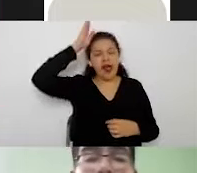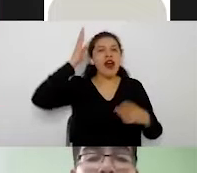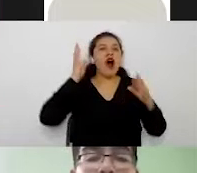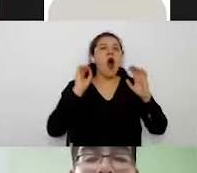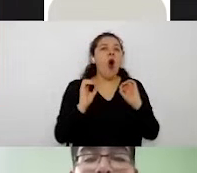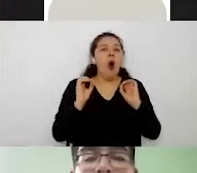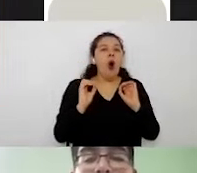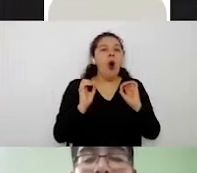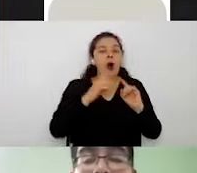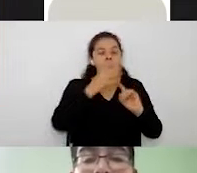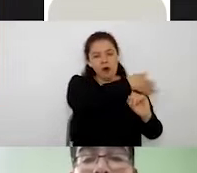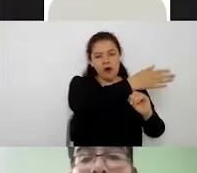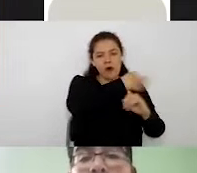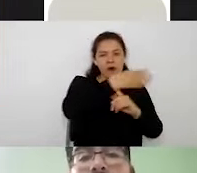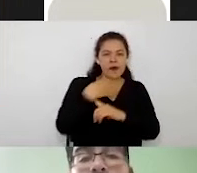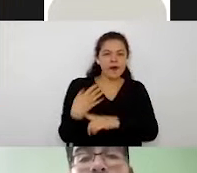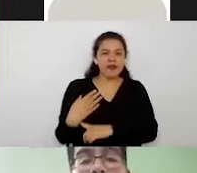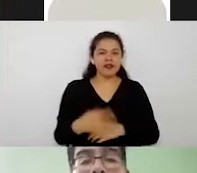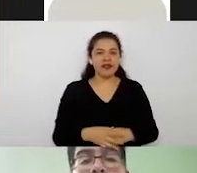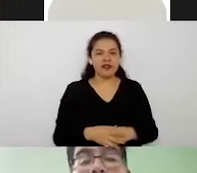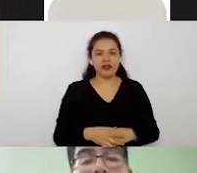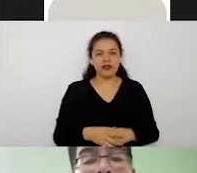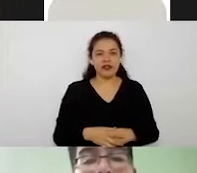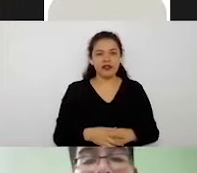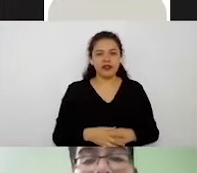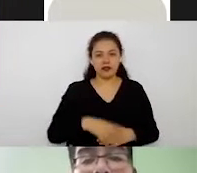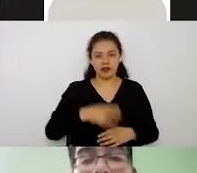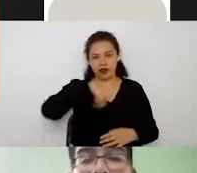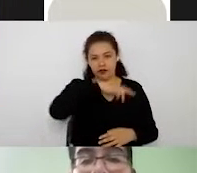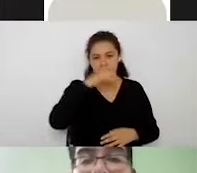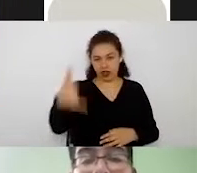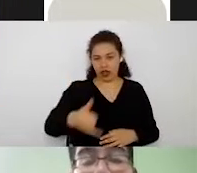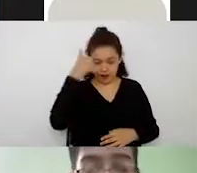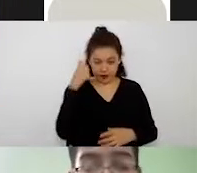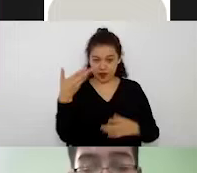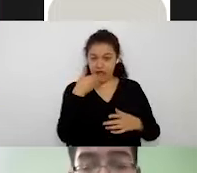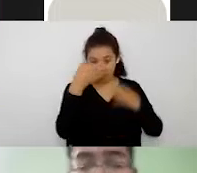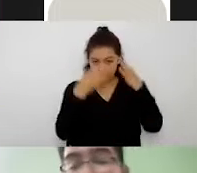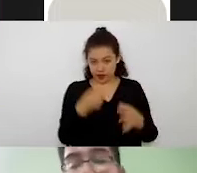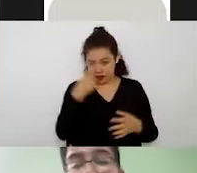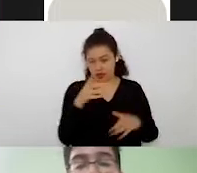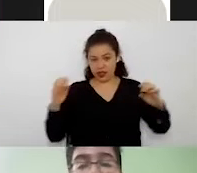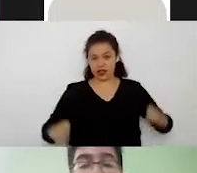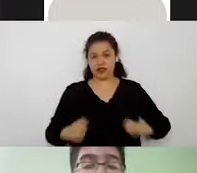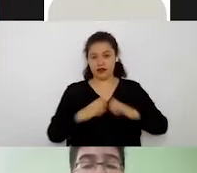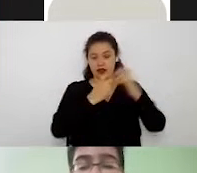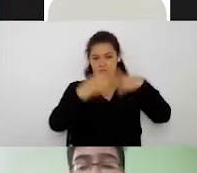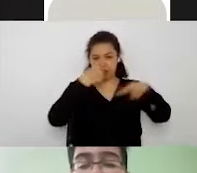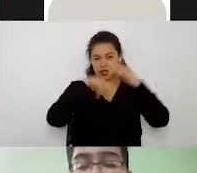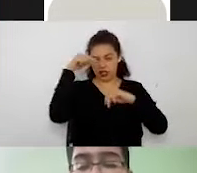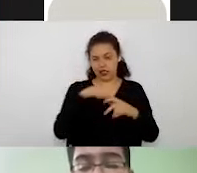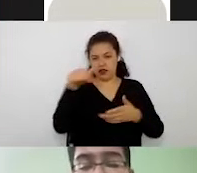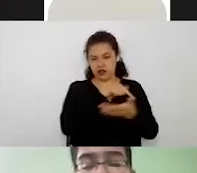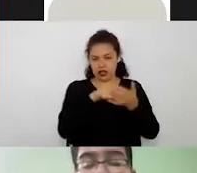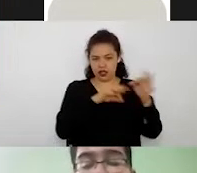alguna ambulancia, el hacer la llamada pertinente para que los servicios de emergencia se presenten a nuestro lugar de